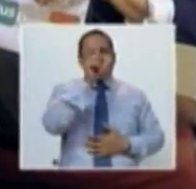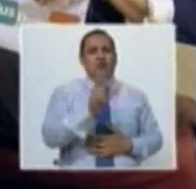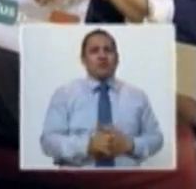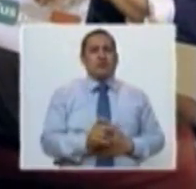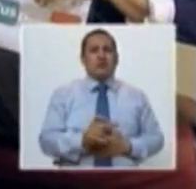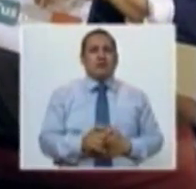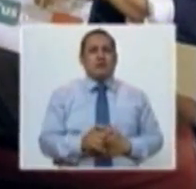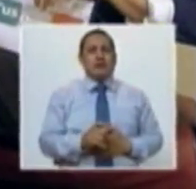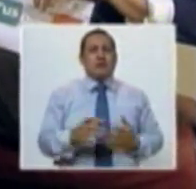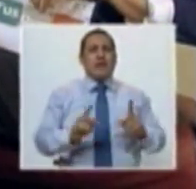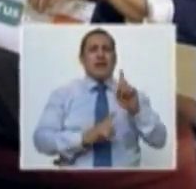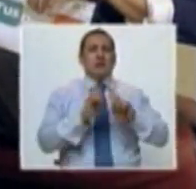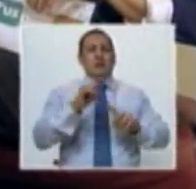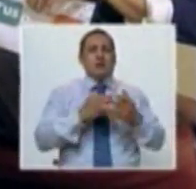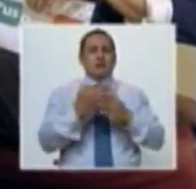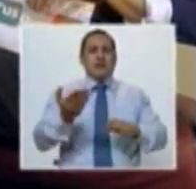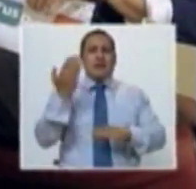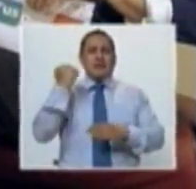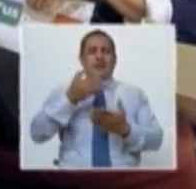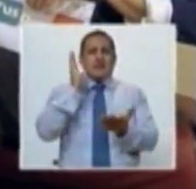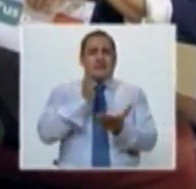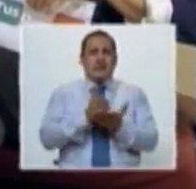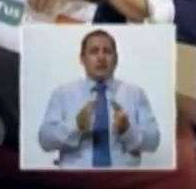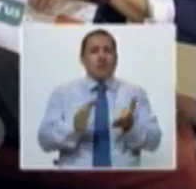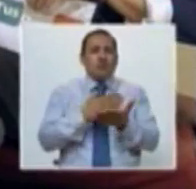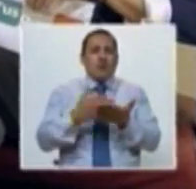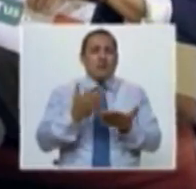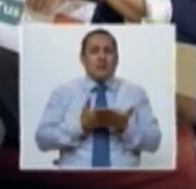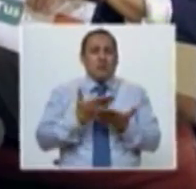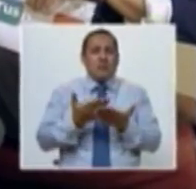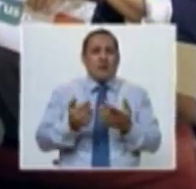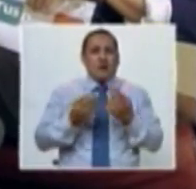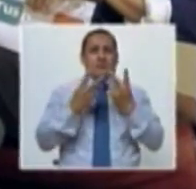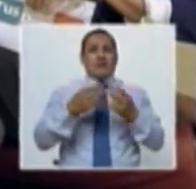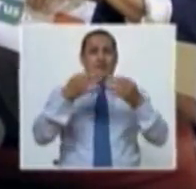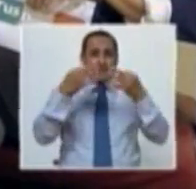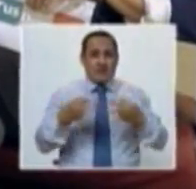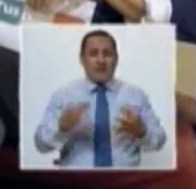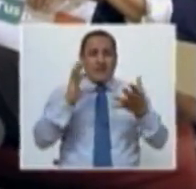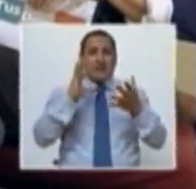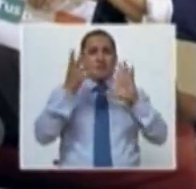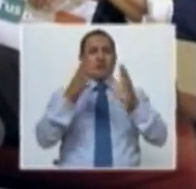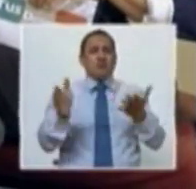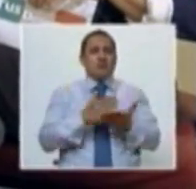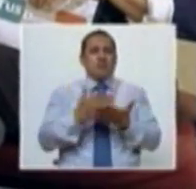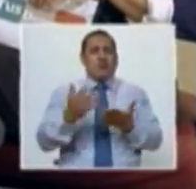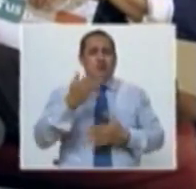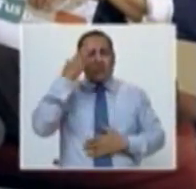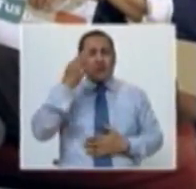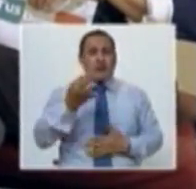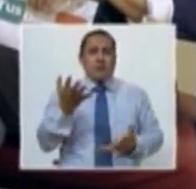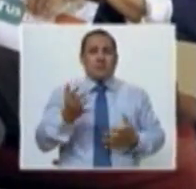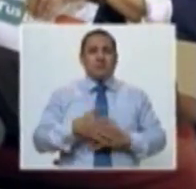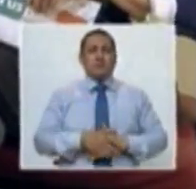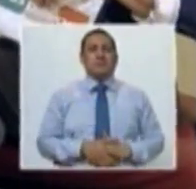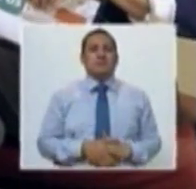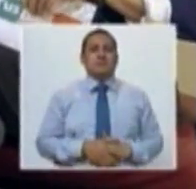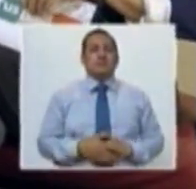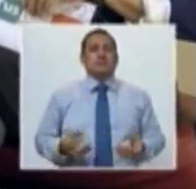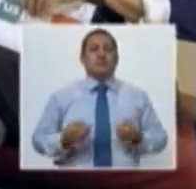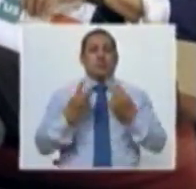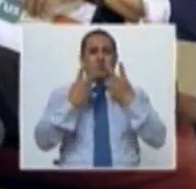persona aquello por lo cual fue condenado. No existe. Ajá. ¿No? Y no existirá, supongo. Porque